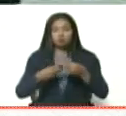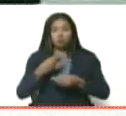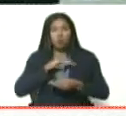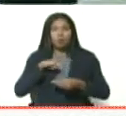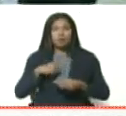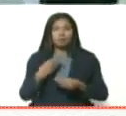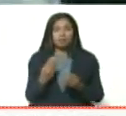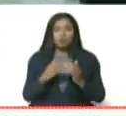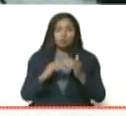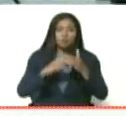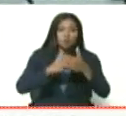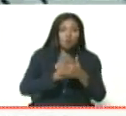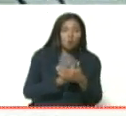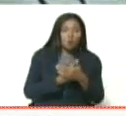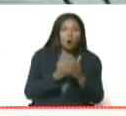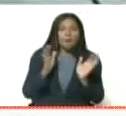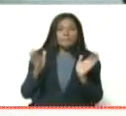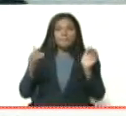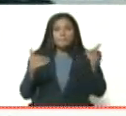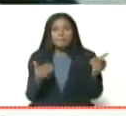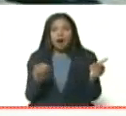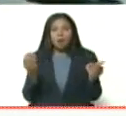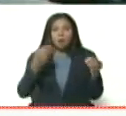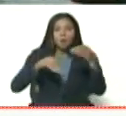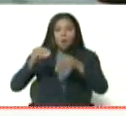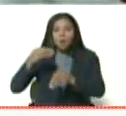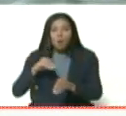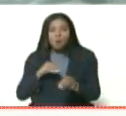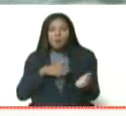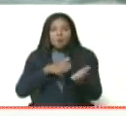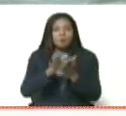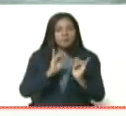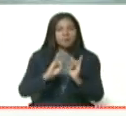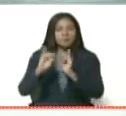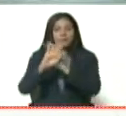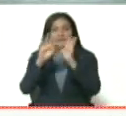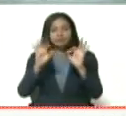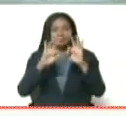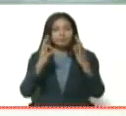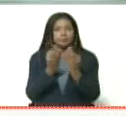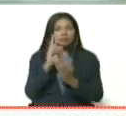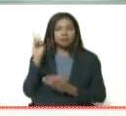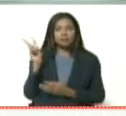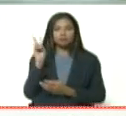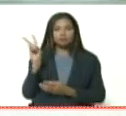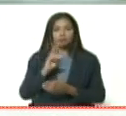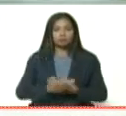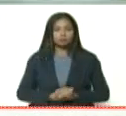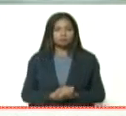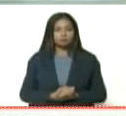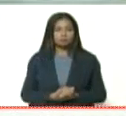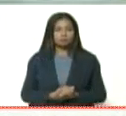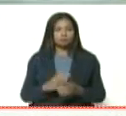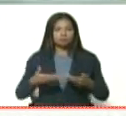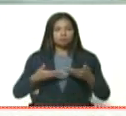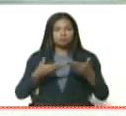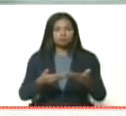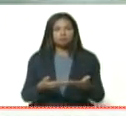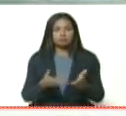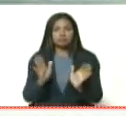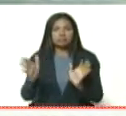para cubrir las cajas CLAP y garantizarles a ustedes, familia de Venezuela, que les llega su